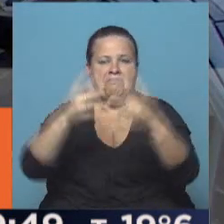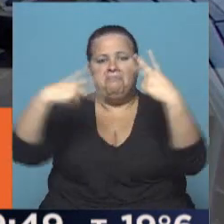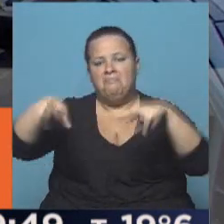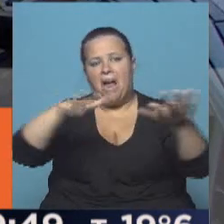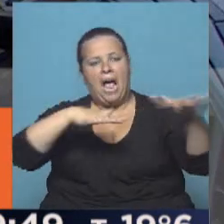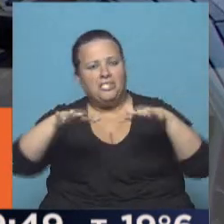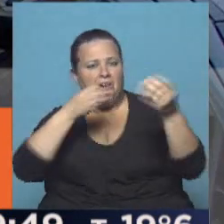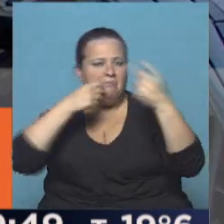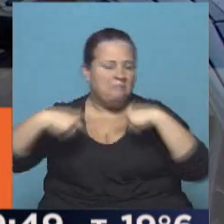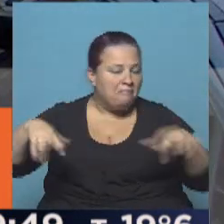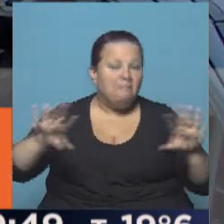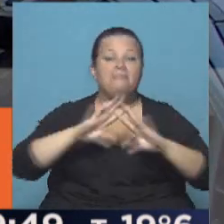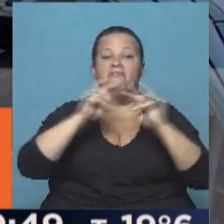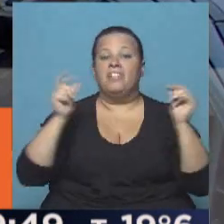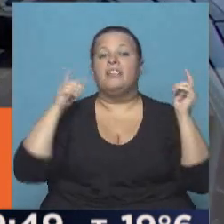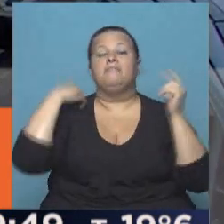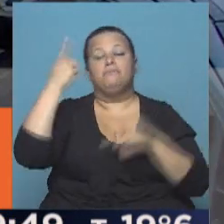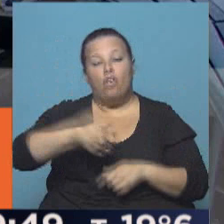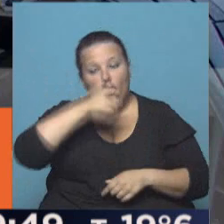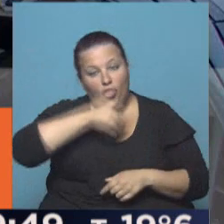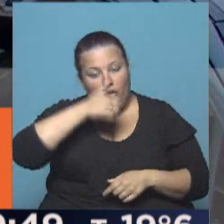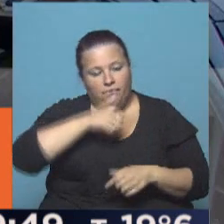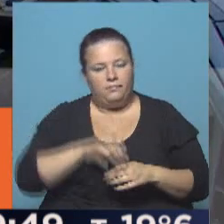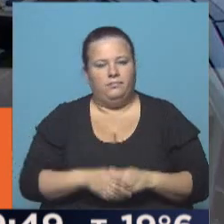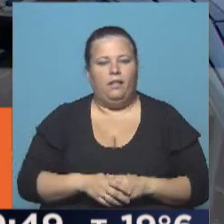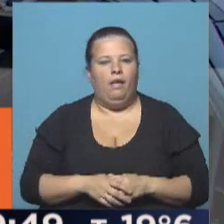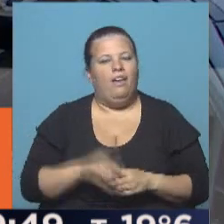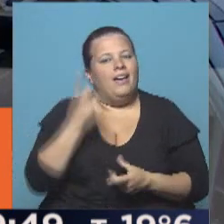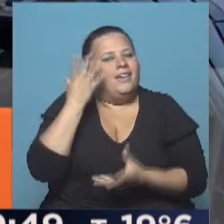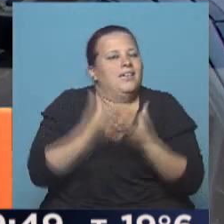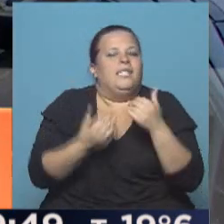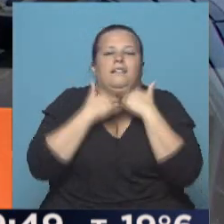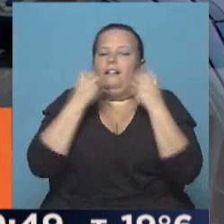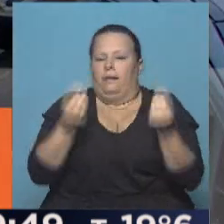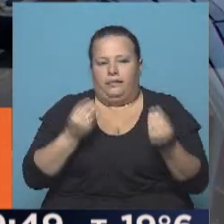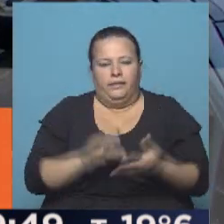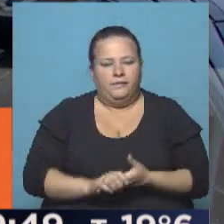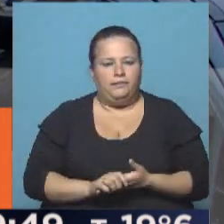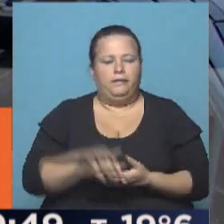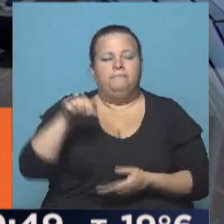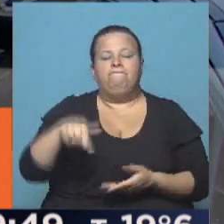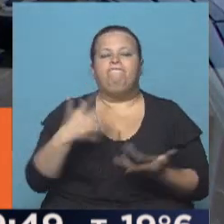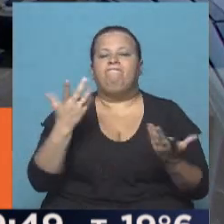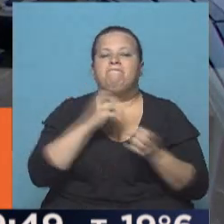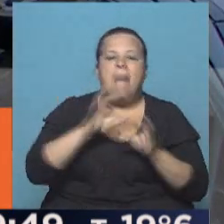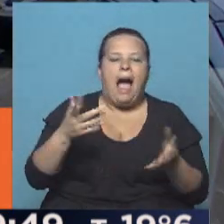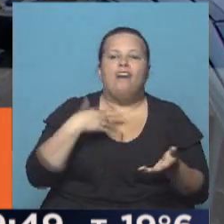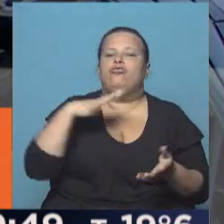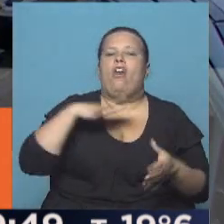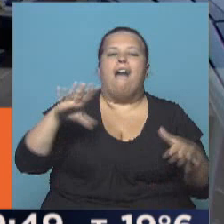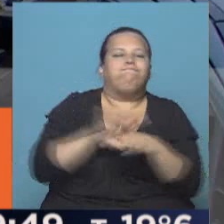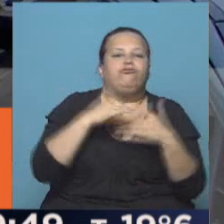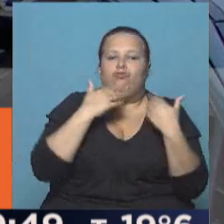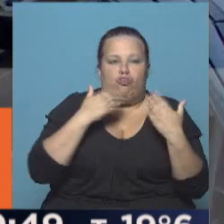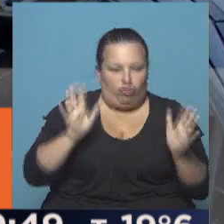pertinentes del día y luego en la jornada del domingo algo falló, no se sabe qué, algo pasó, algo ocurrió que todavía no lo